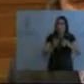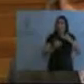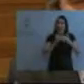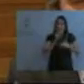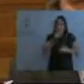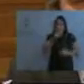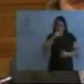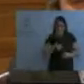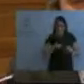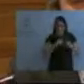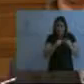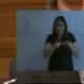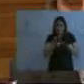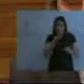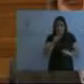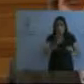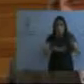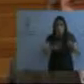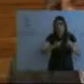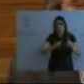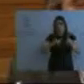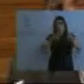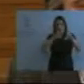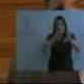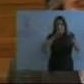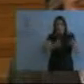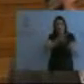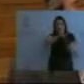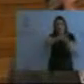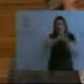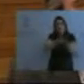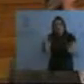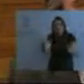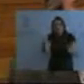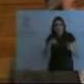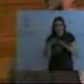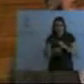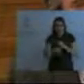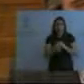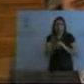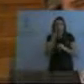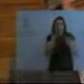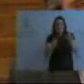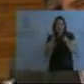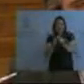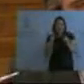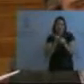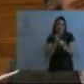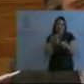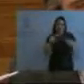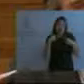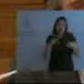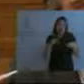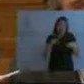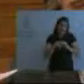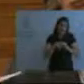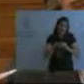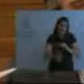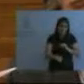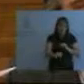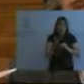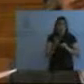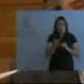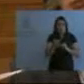autónoma, evitando problemas de deslocalización empresarial, evitando pérdidas de puestos de trabajo para nuestra comunidad autónoma y